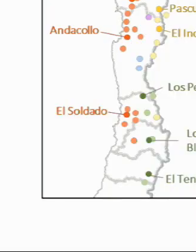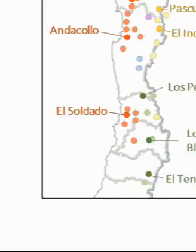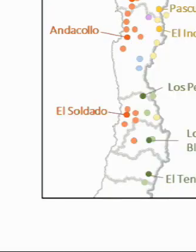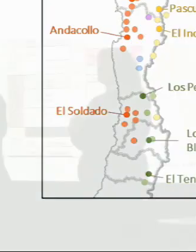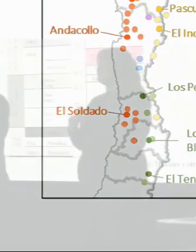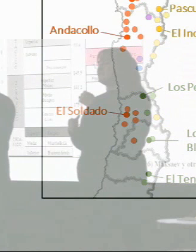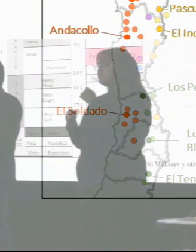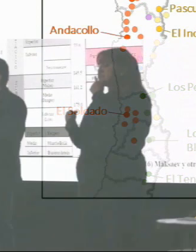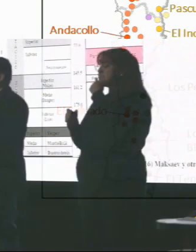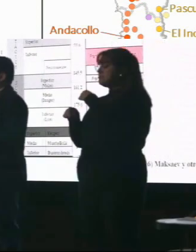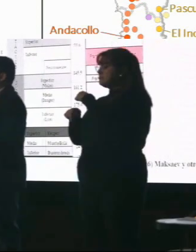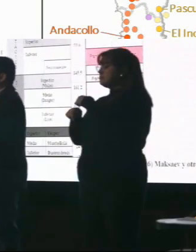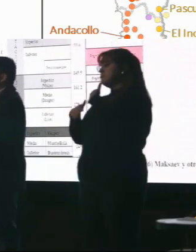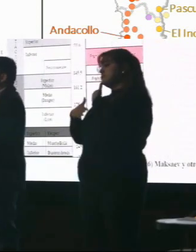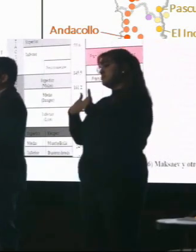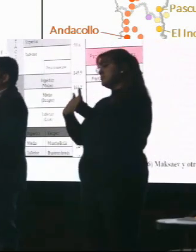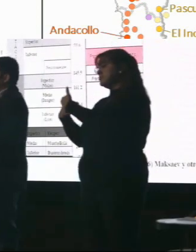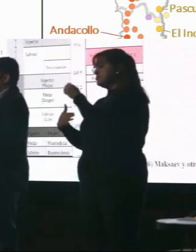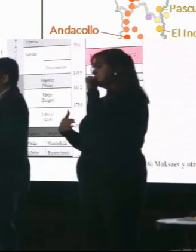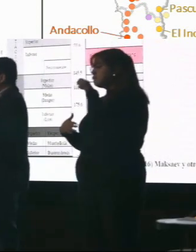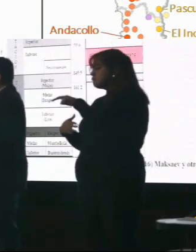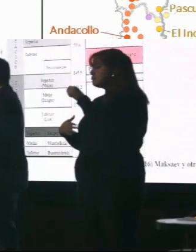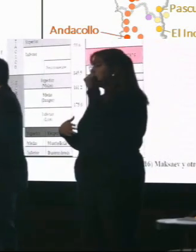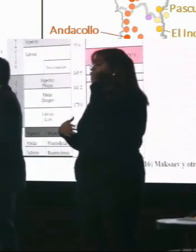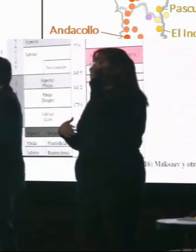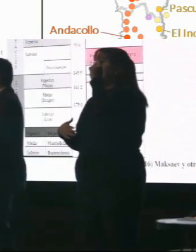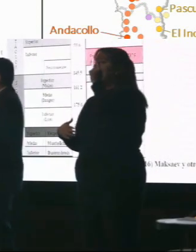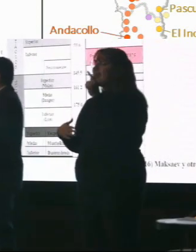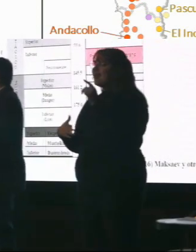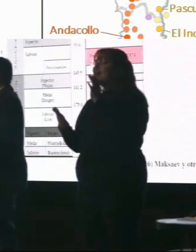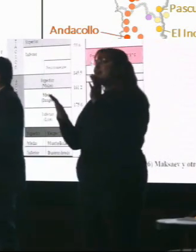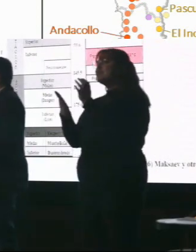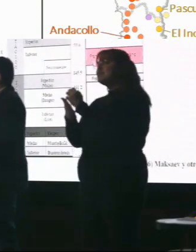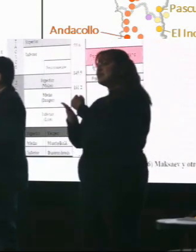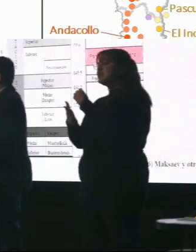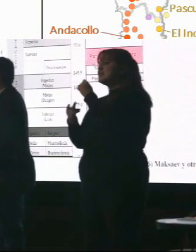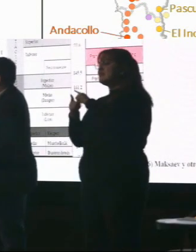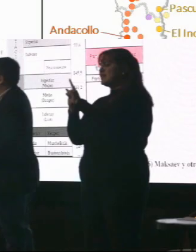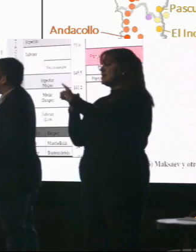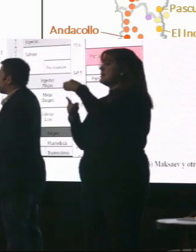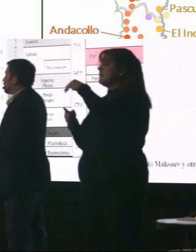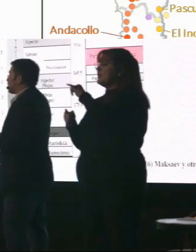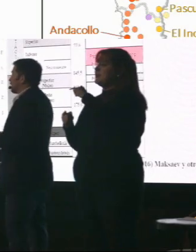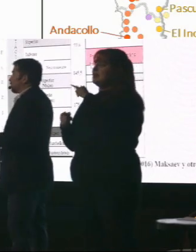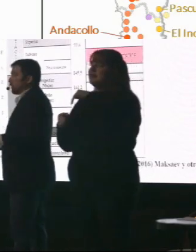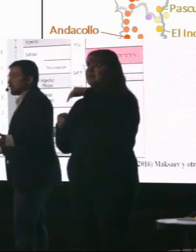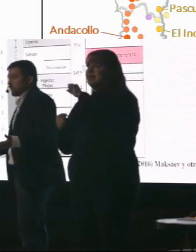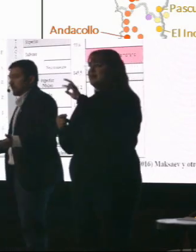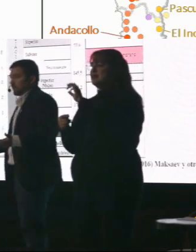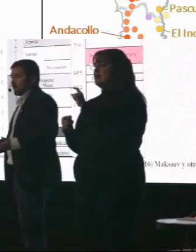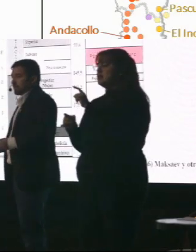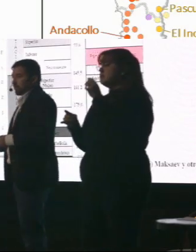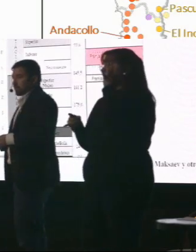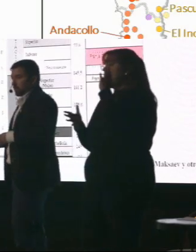en el tiempo y vemos que en realidad encontrar minerales o grandes depósitos en Chile no es una cosa de